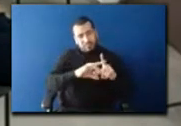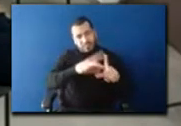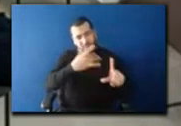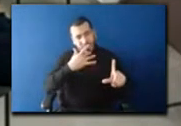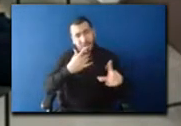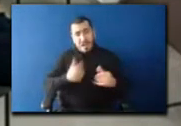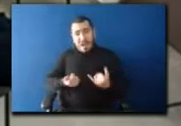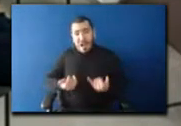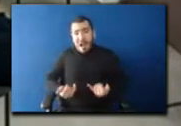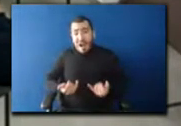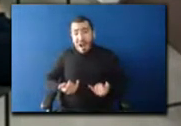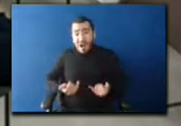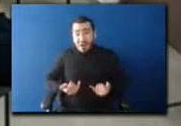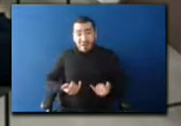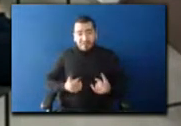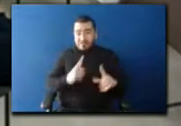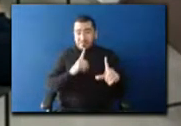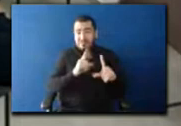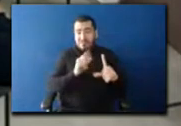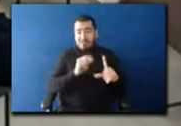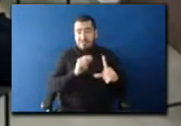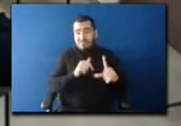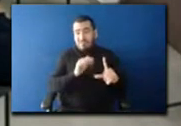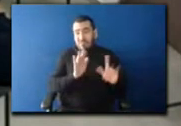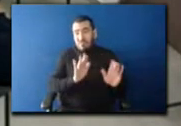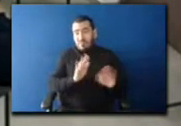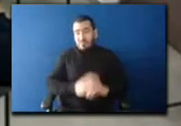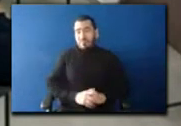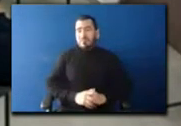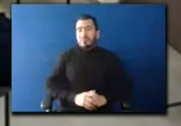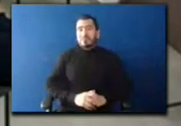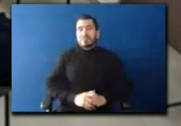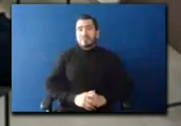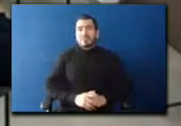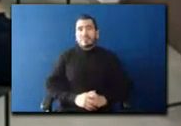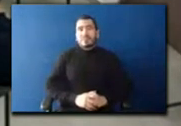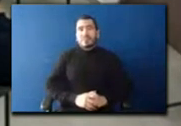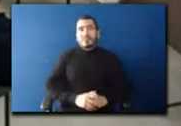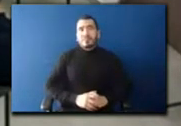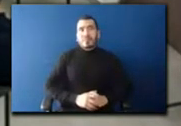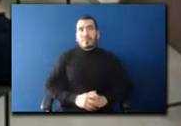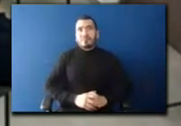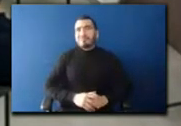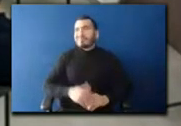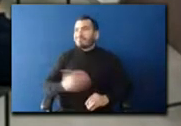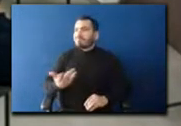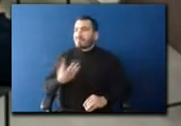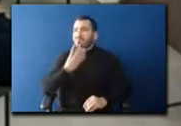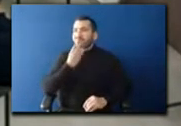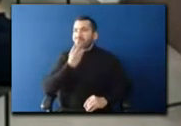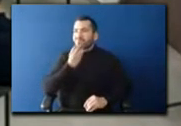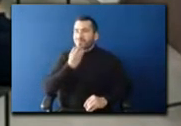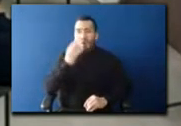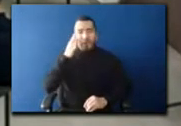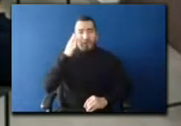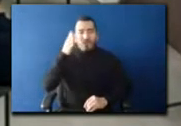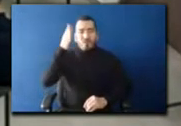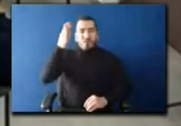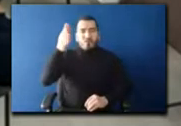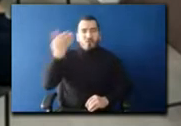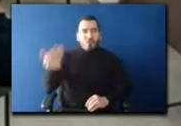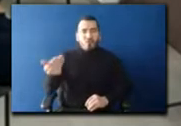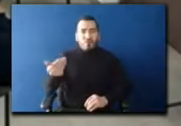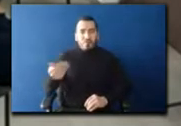toda digital. ¿Cuál es el futuro? ¿Hasta dónde va a llegar esto? Es decir, ¿qué se ve en el futuro en el